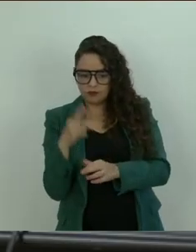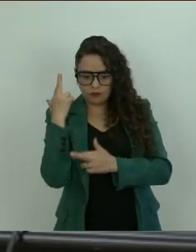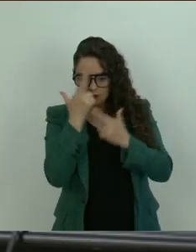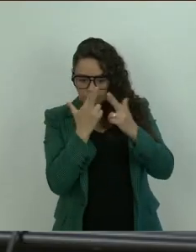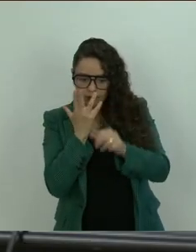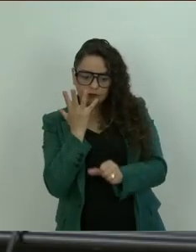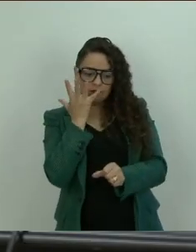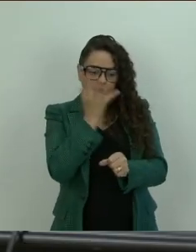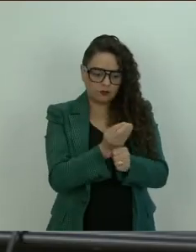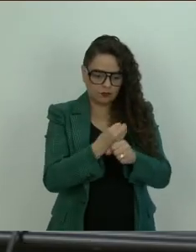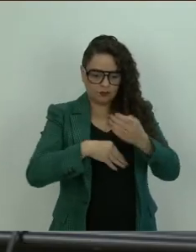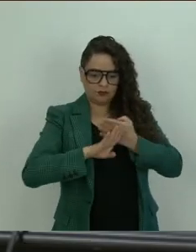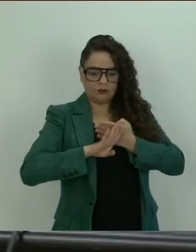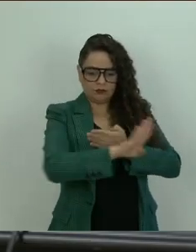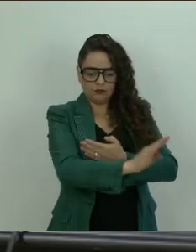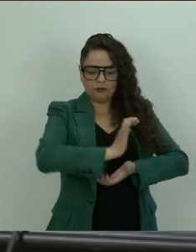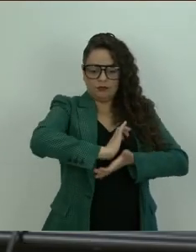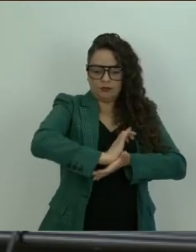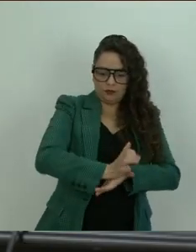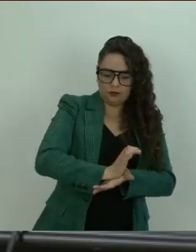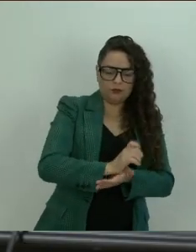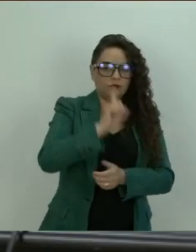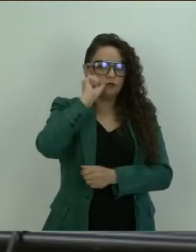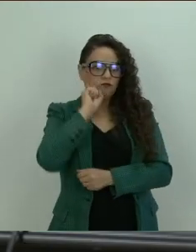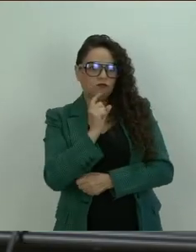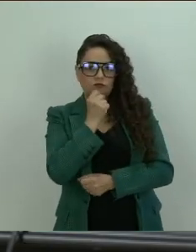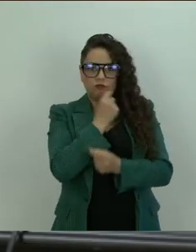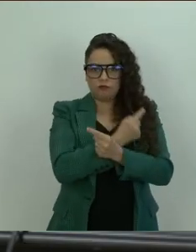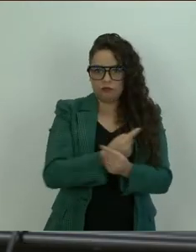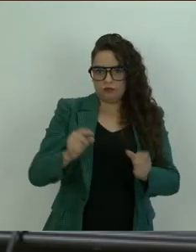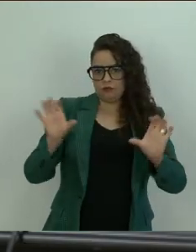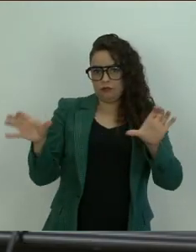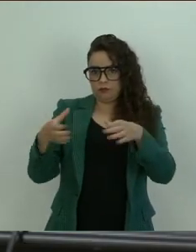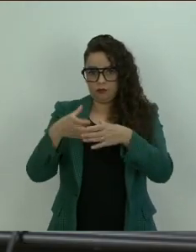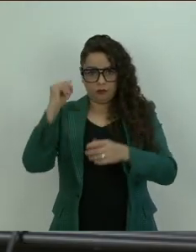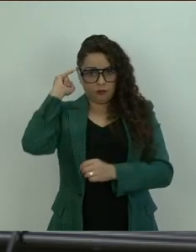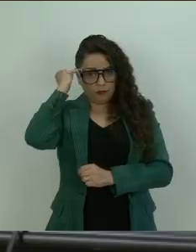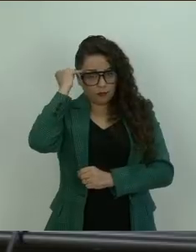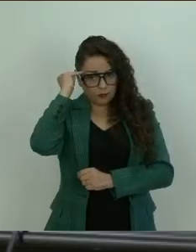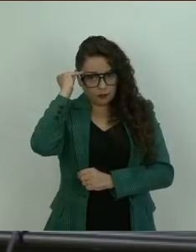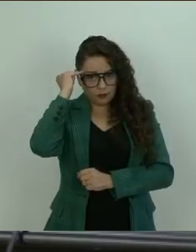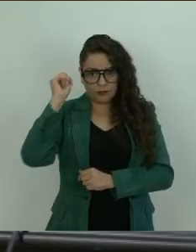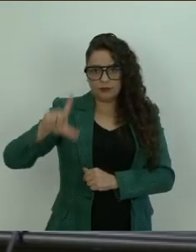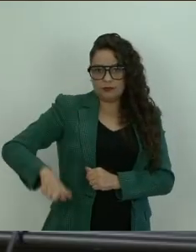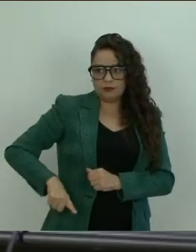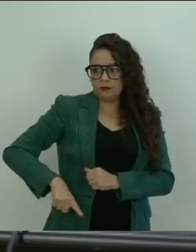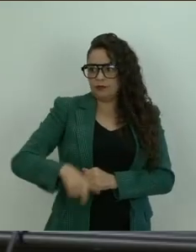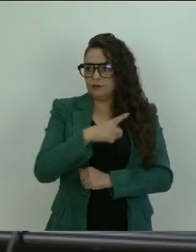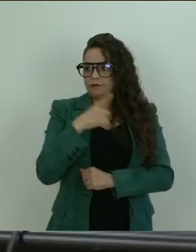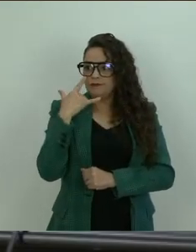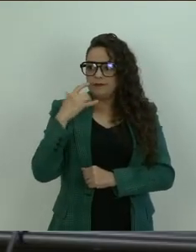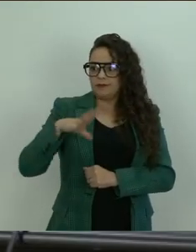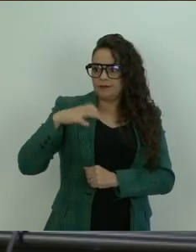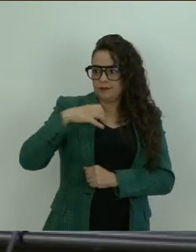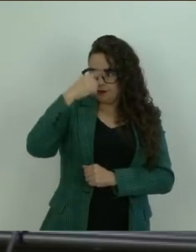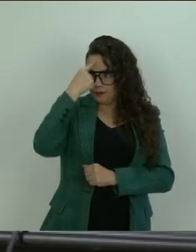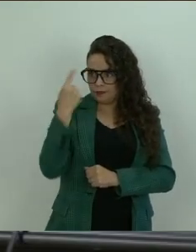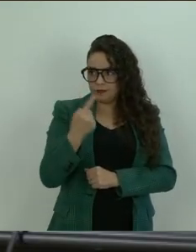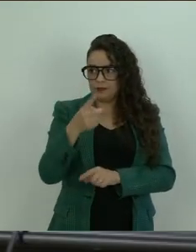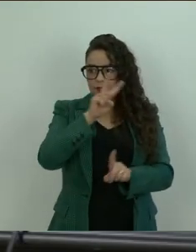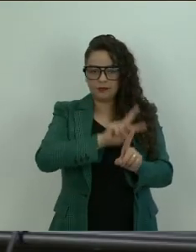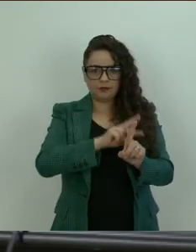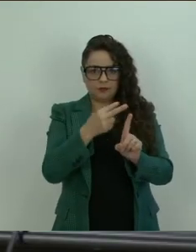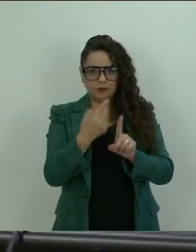mujeres y niñas, los estados deben integrar acciones para aplicar una perspectiva de género, una